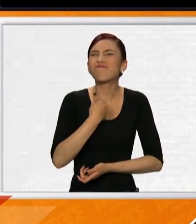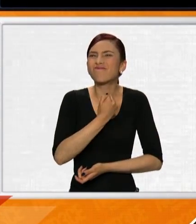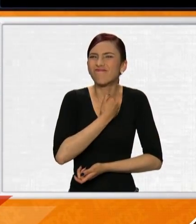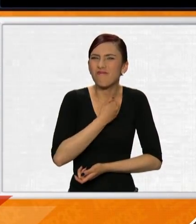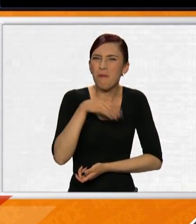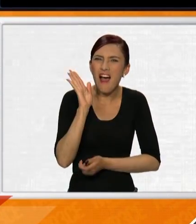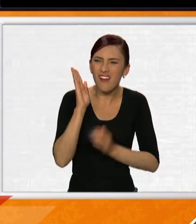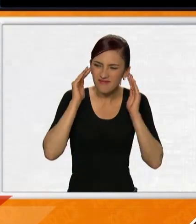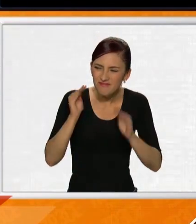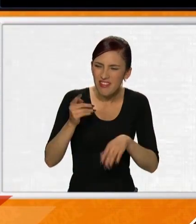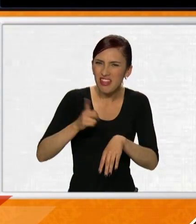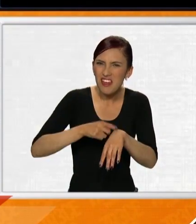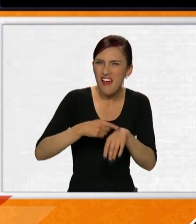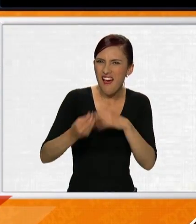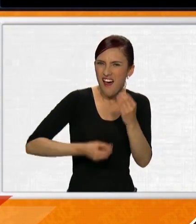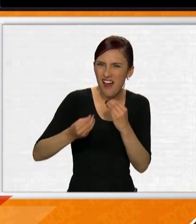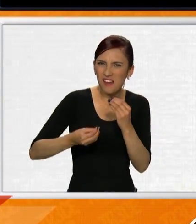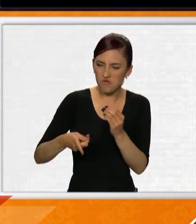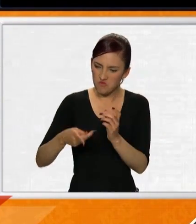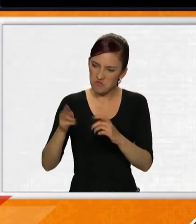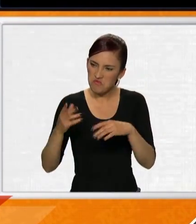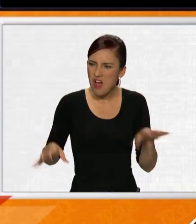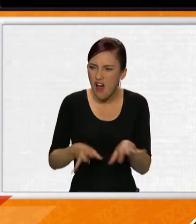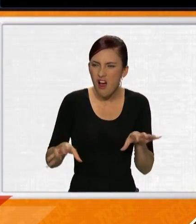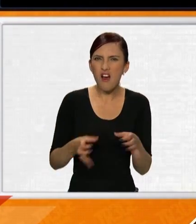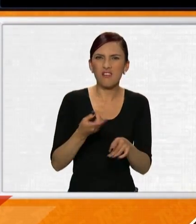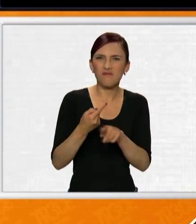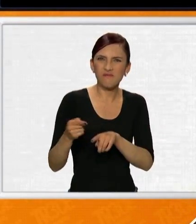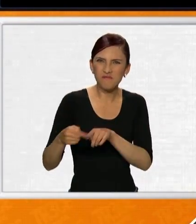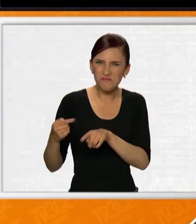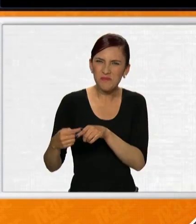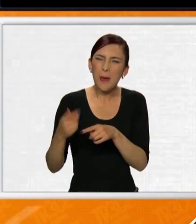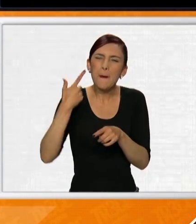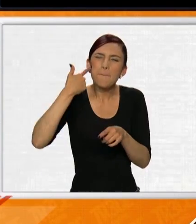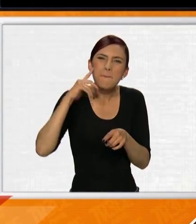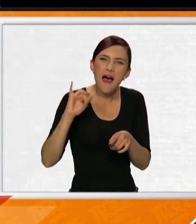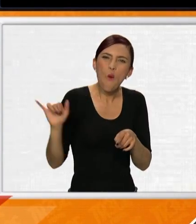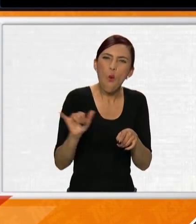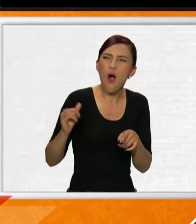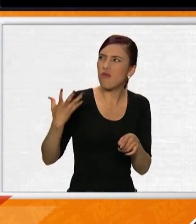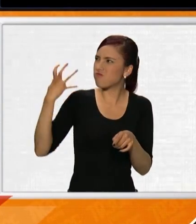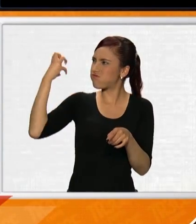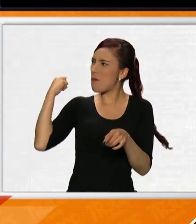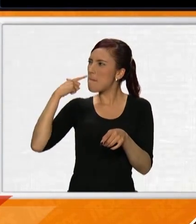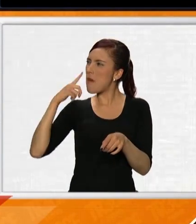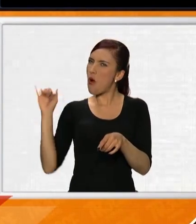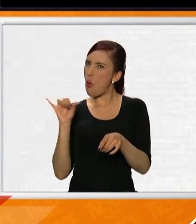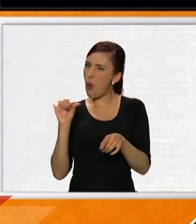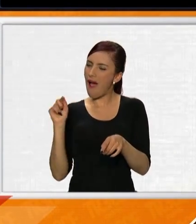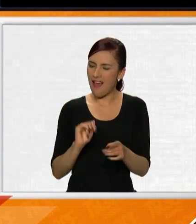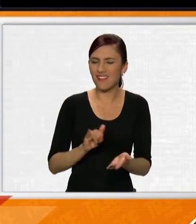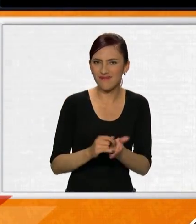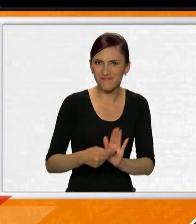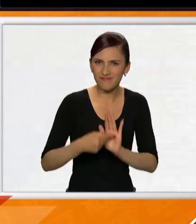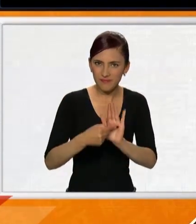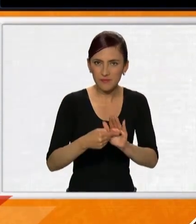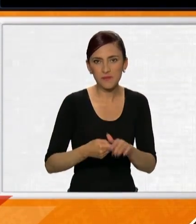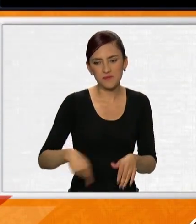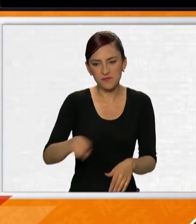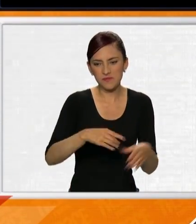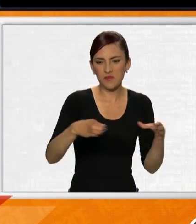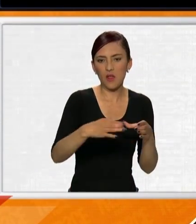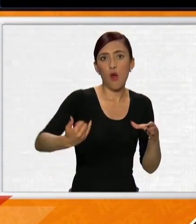y actividad de pasatiempo a realizar actividades lo más cercanas a la vida medieval. Nosotros somos un grupo de jóvenes, ya no tan